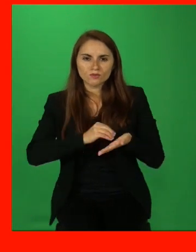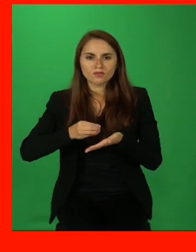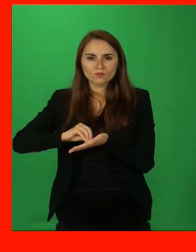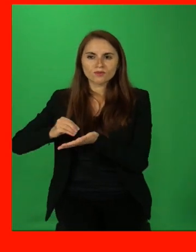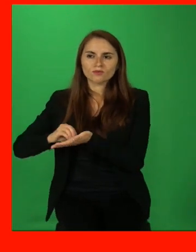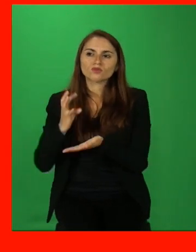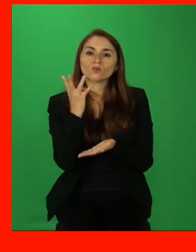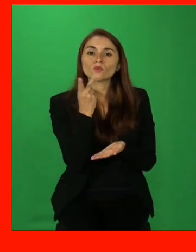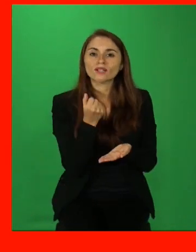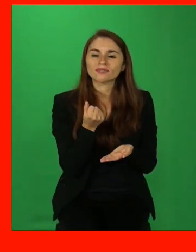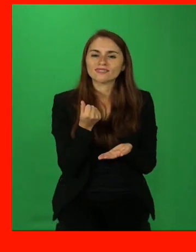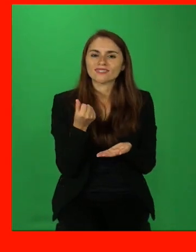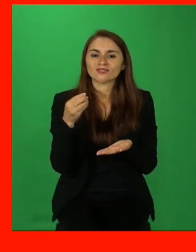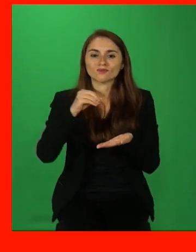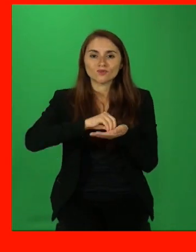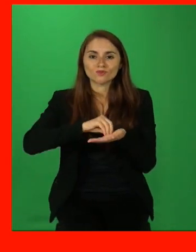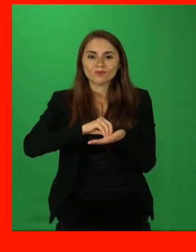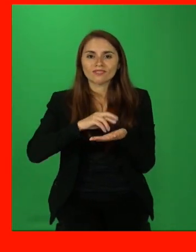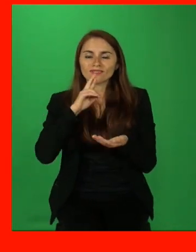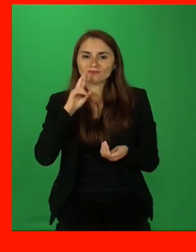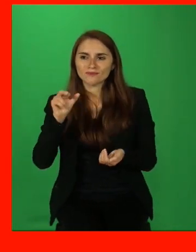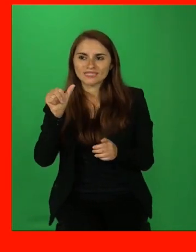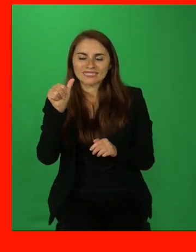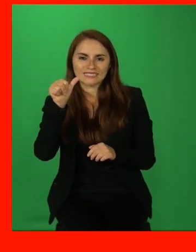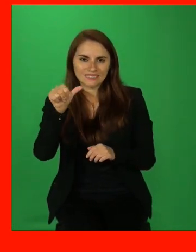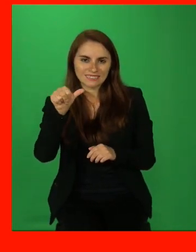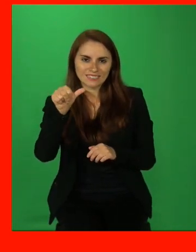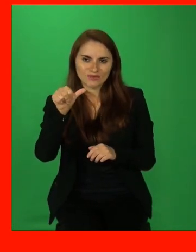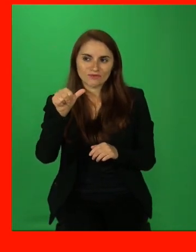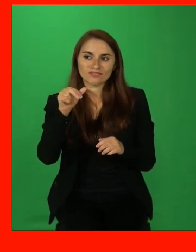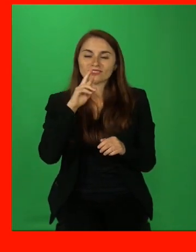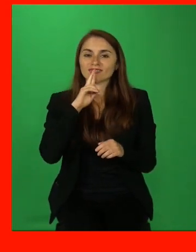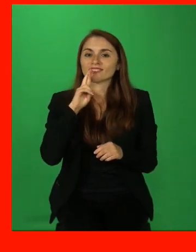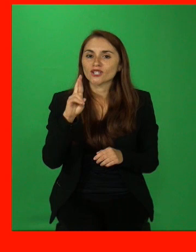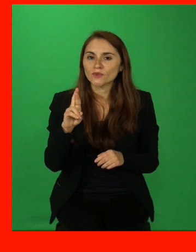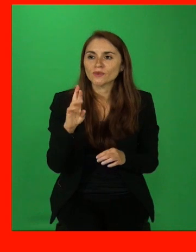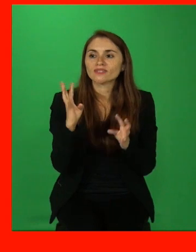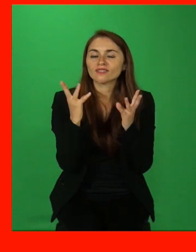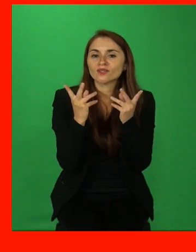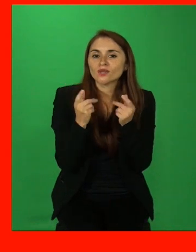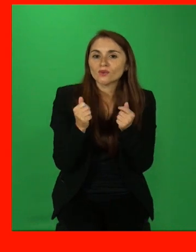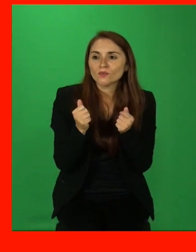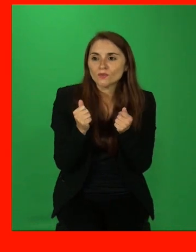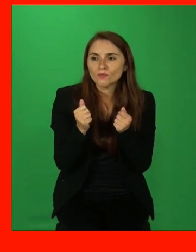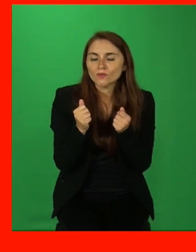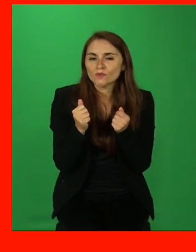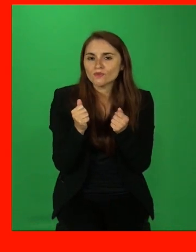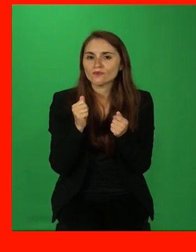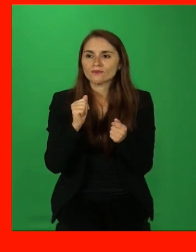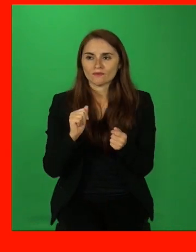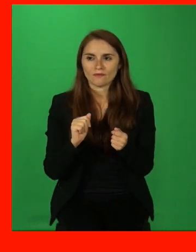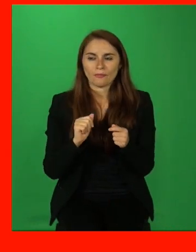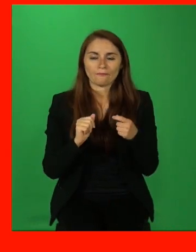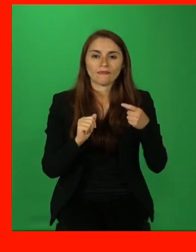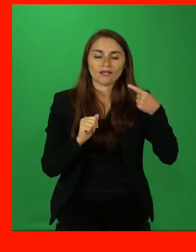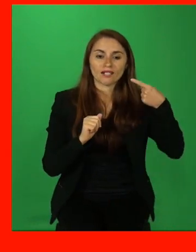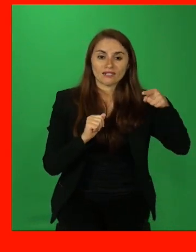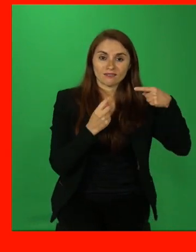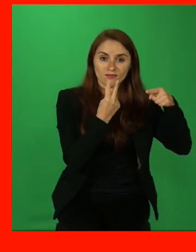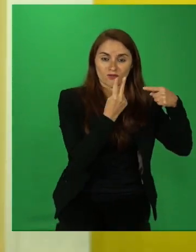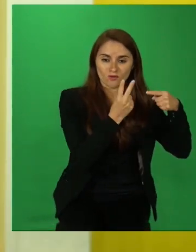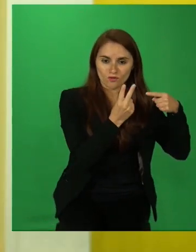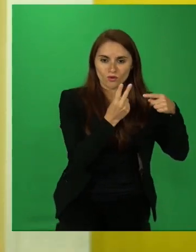teníamos 6 por lo tanto nuestro resultado en esta multiplicación de 2 negativos por 3 negativos